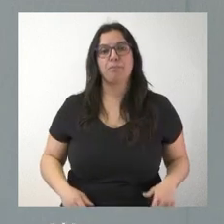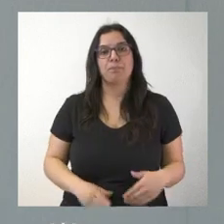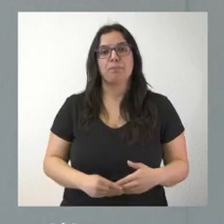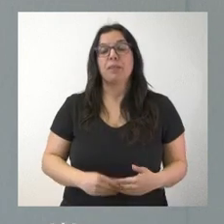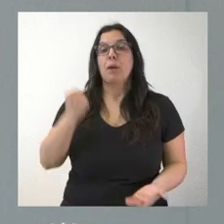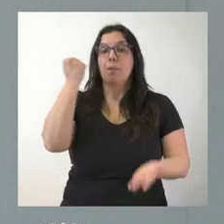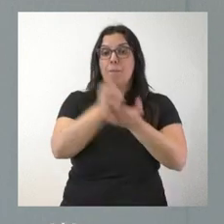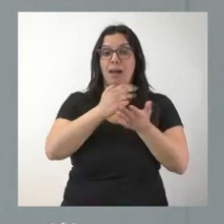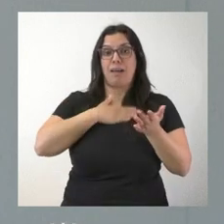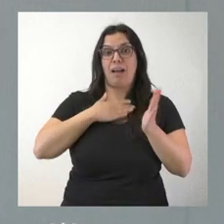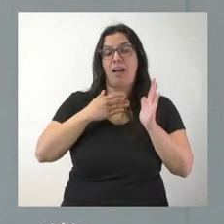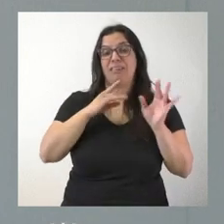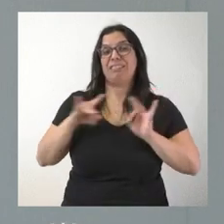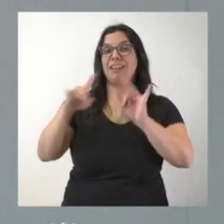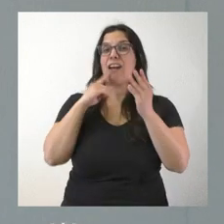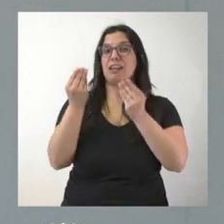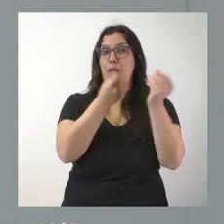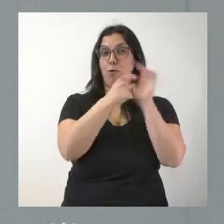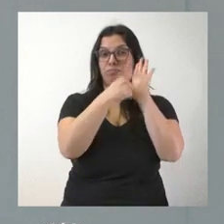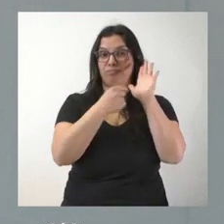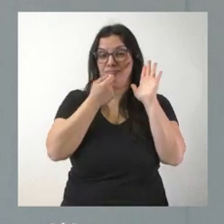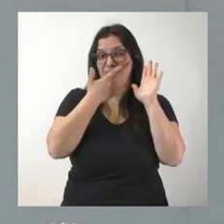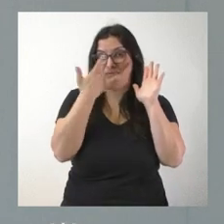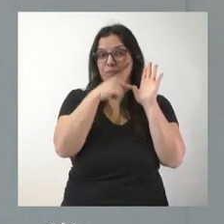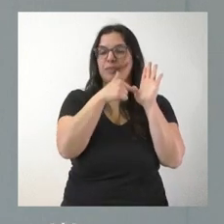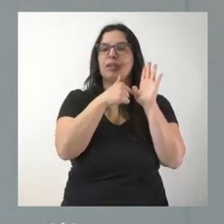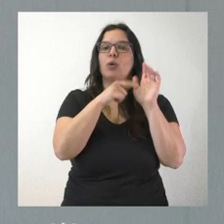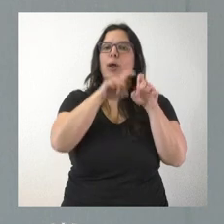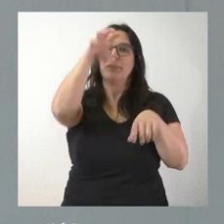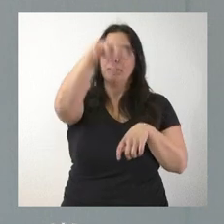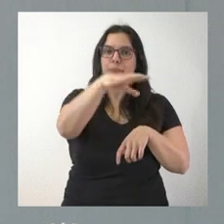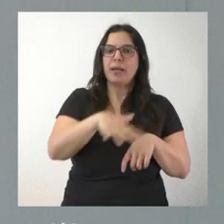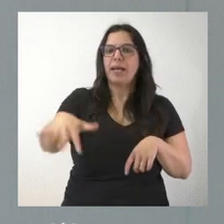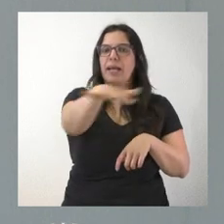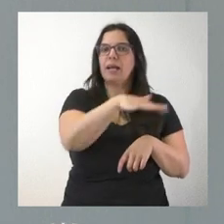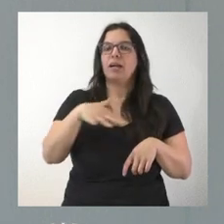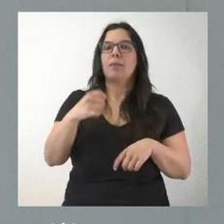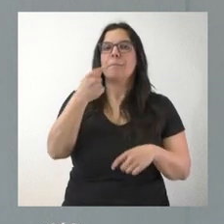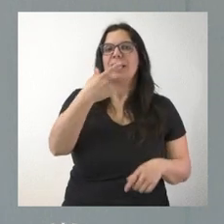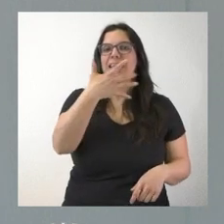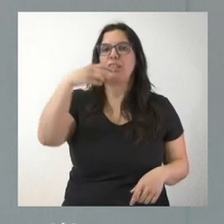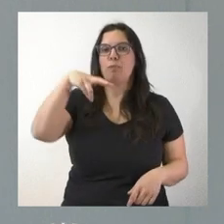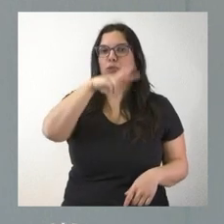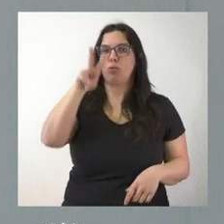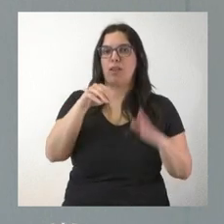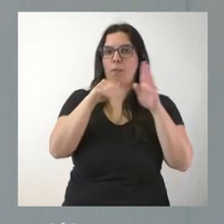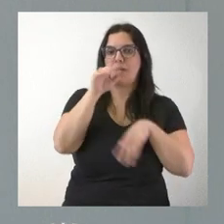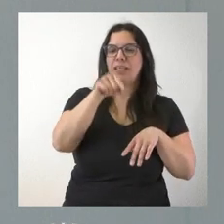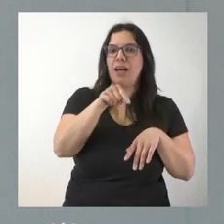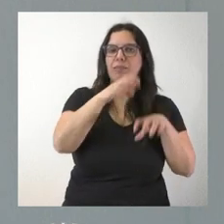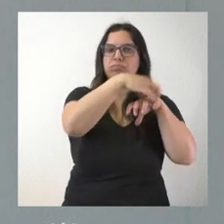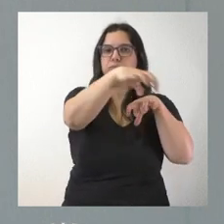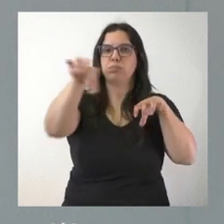la marca Tierra de sabor se instala un espacio y expositivo de más de 1500 metros cuadrados en el que se van a